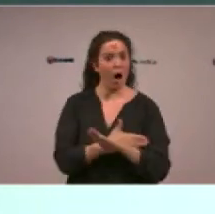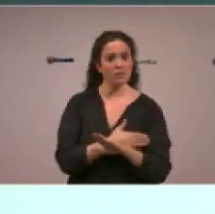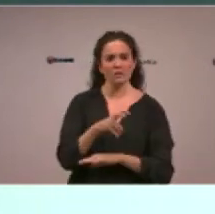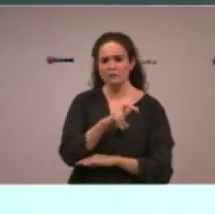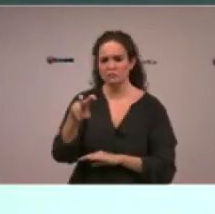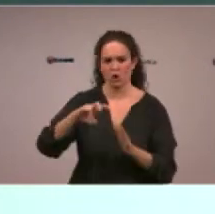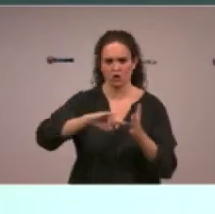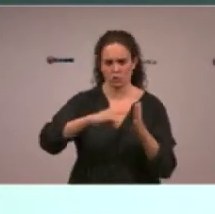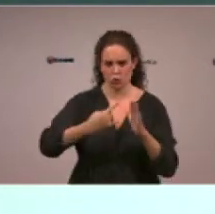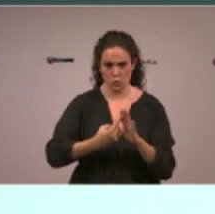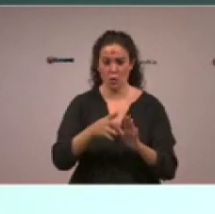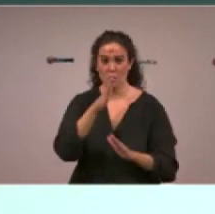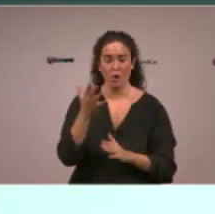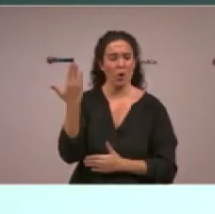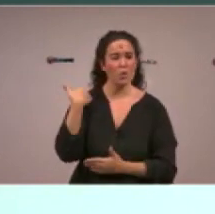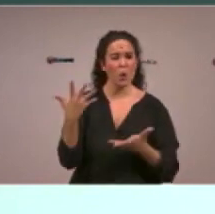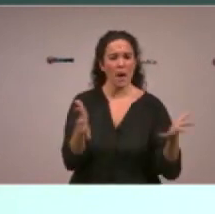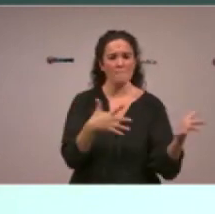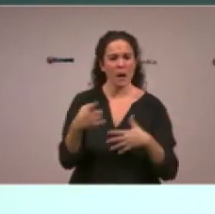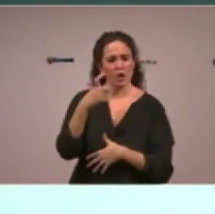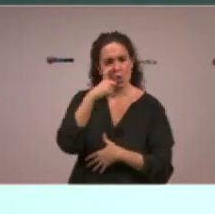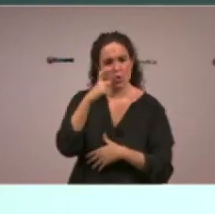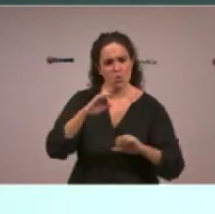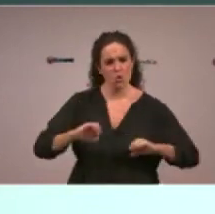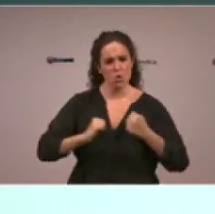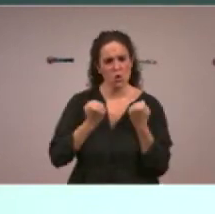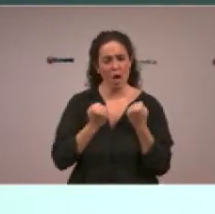los meses de marzo y junio de este año.